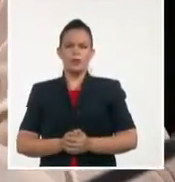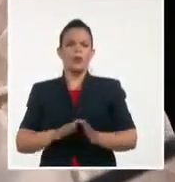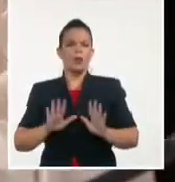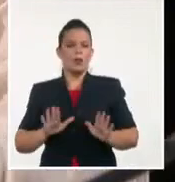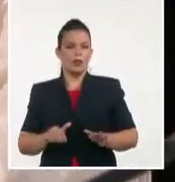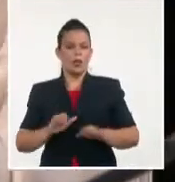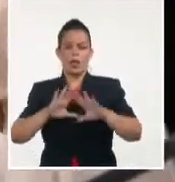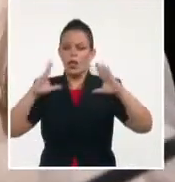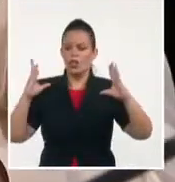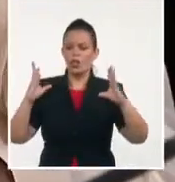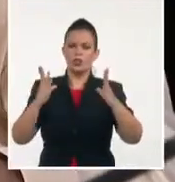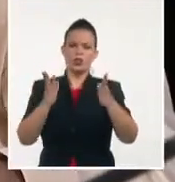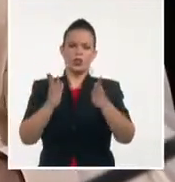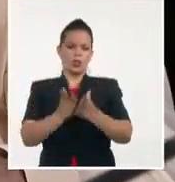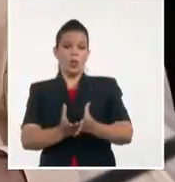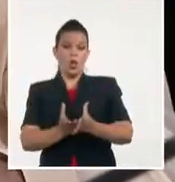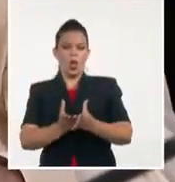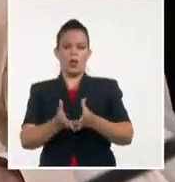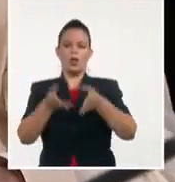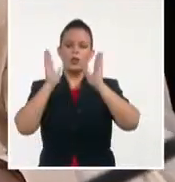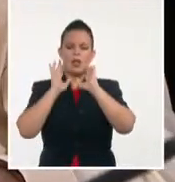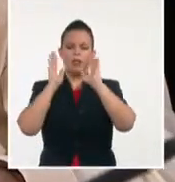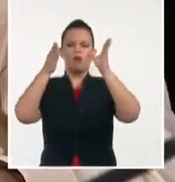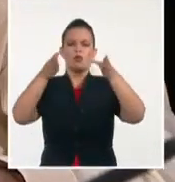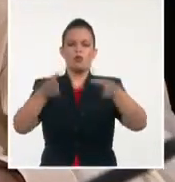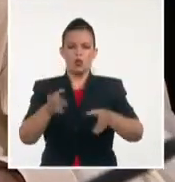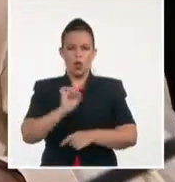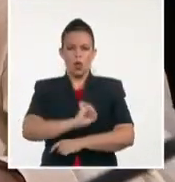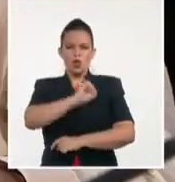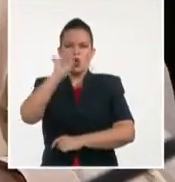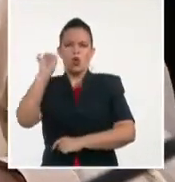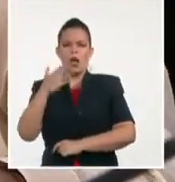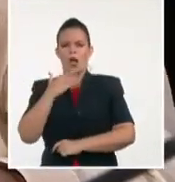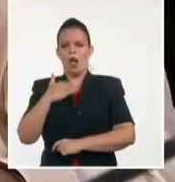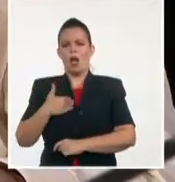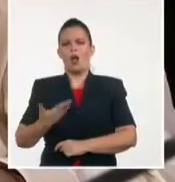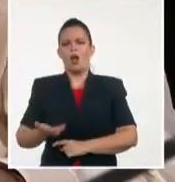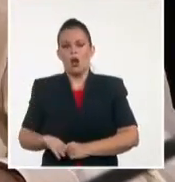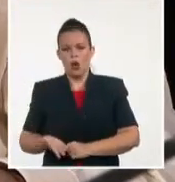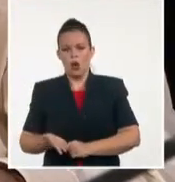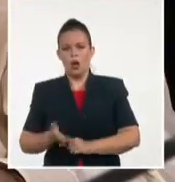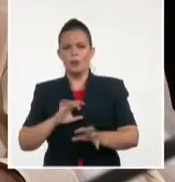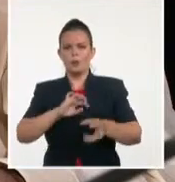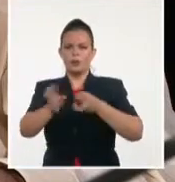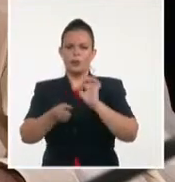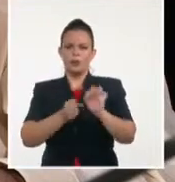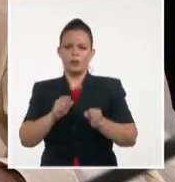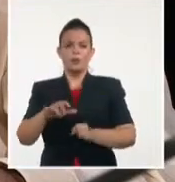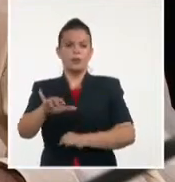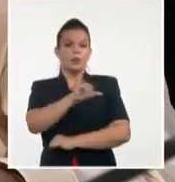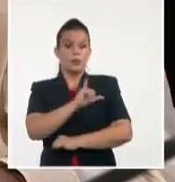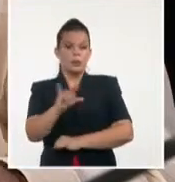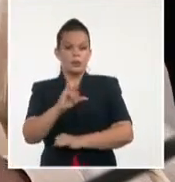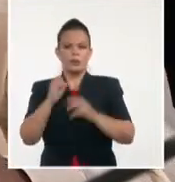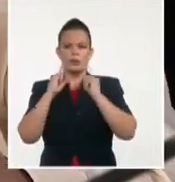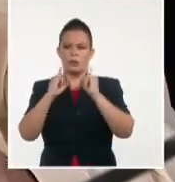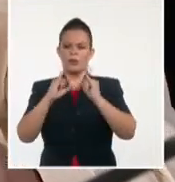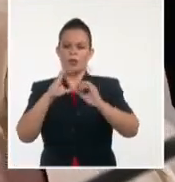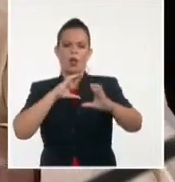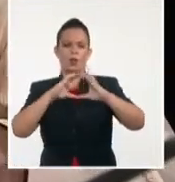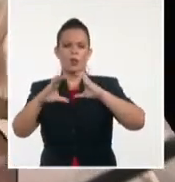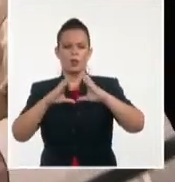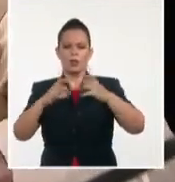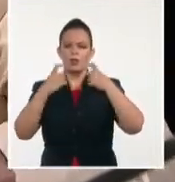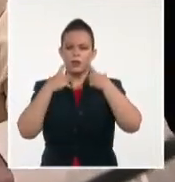estos sistemas se han puesto en función de lograr esto, y como es lógico, los sistemas de infocomunicaciones son vitales, incluidas las redes